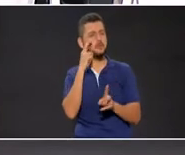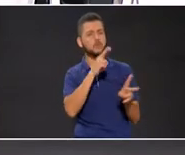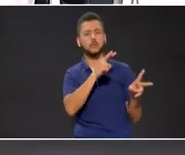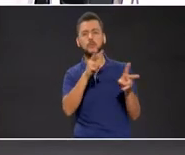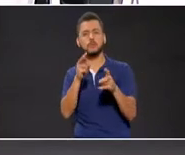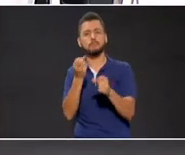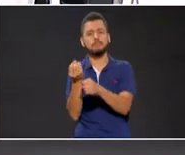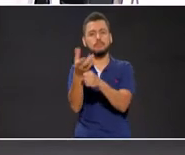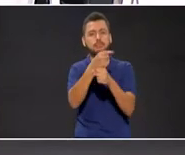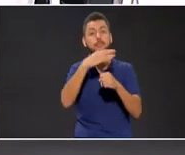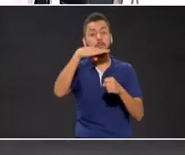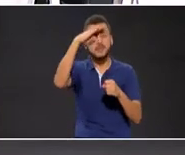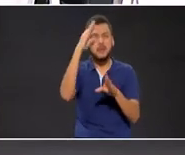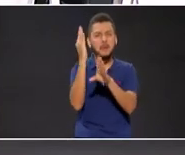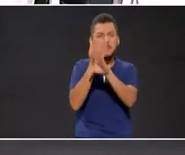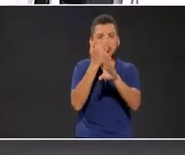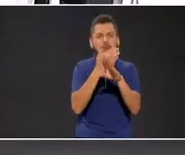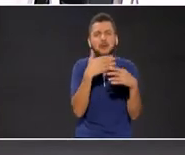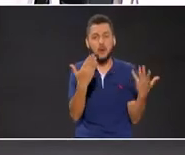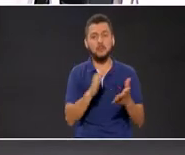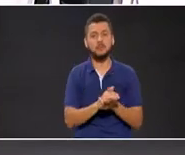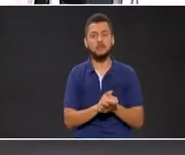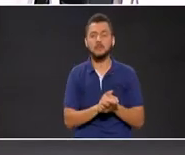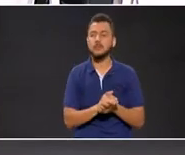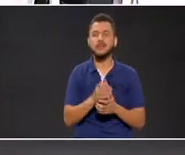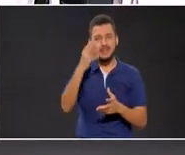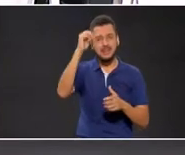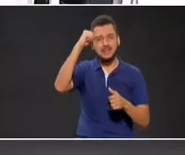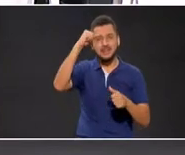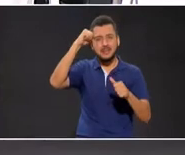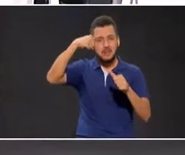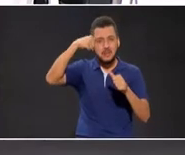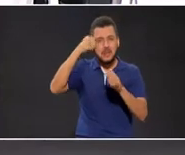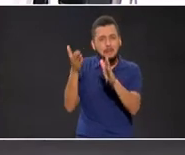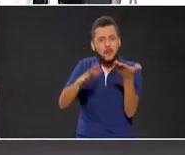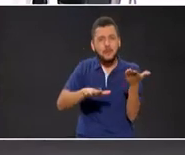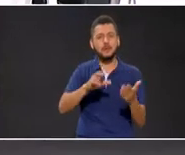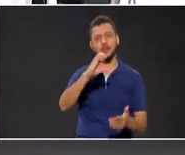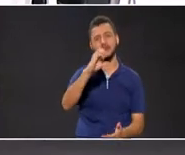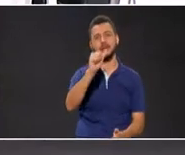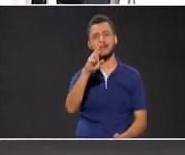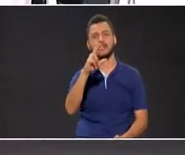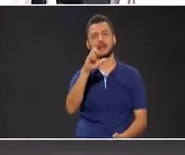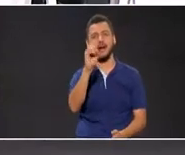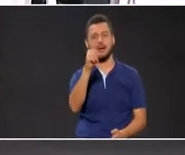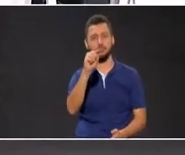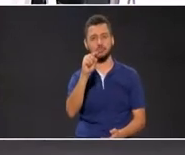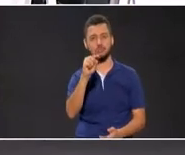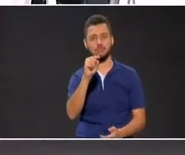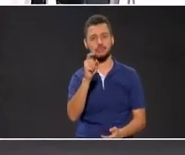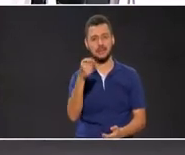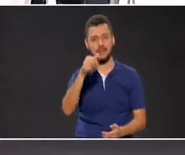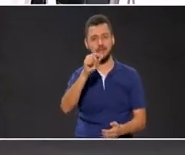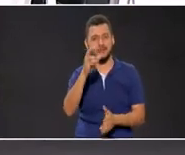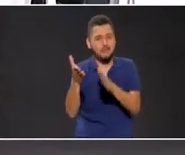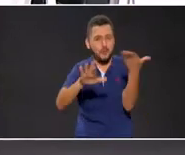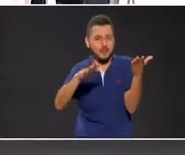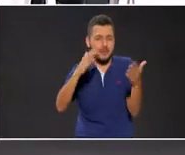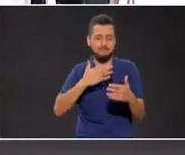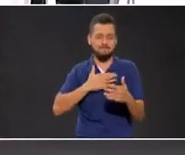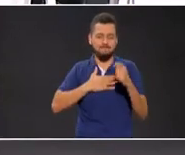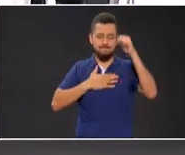inclusive carlos gaviria díaz que en paz descanse decía la savia de la seguridad social es el empleo si hay empleo hay posibilidad de